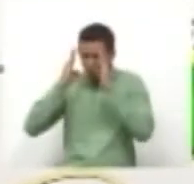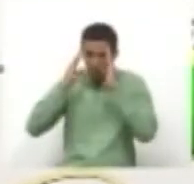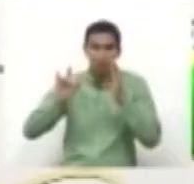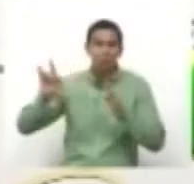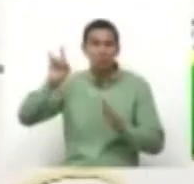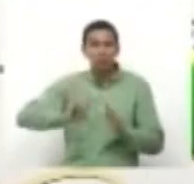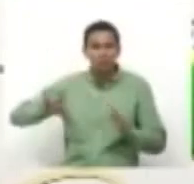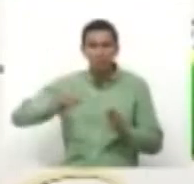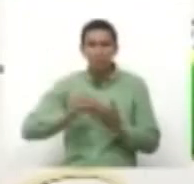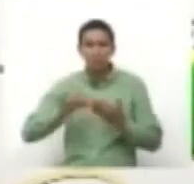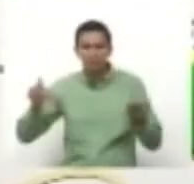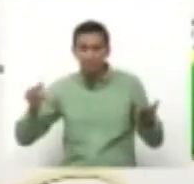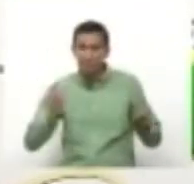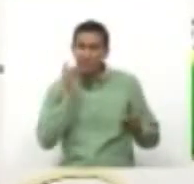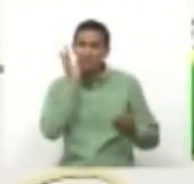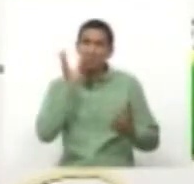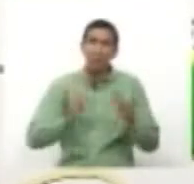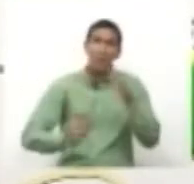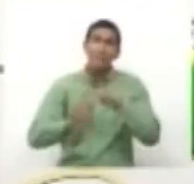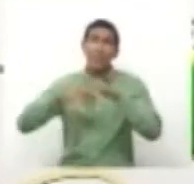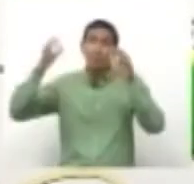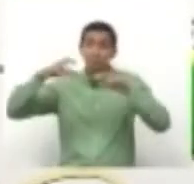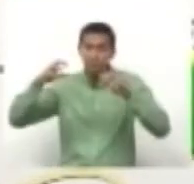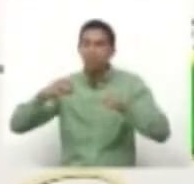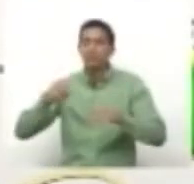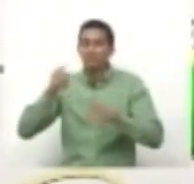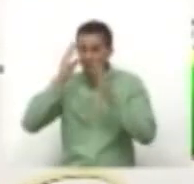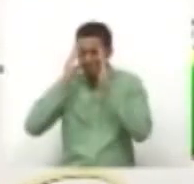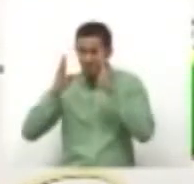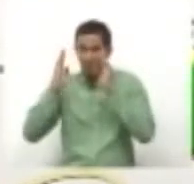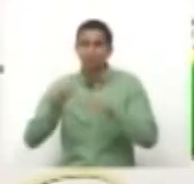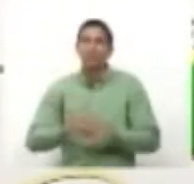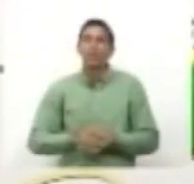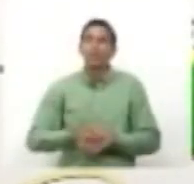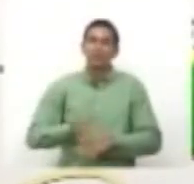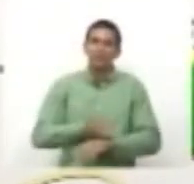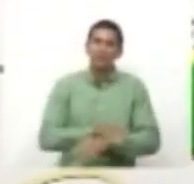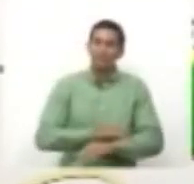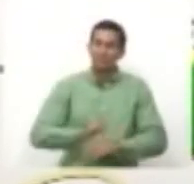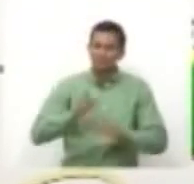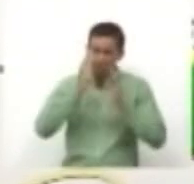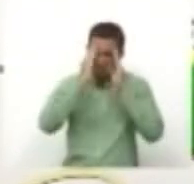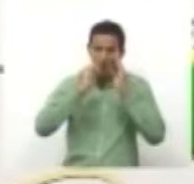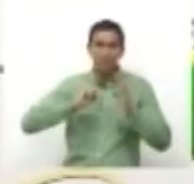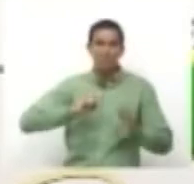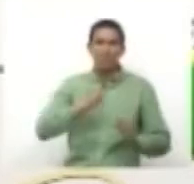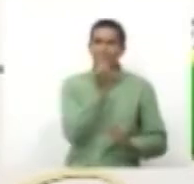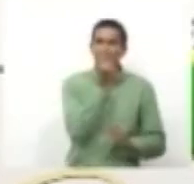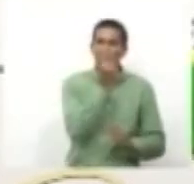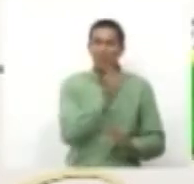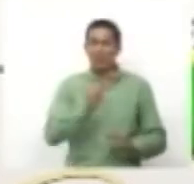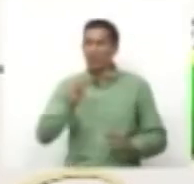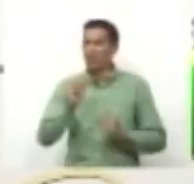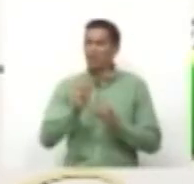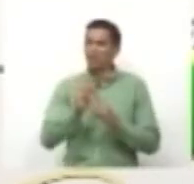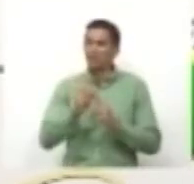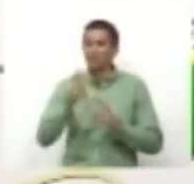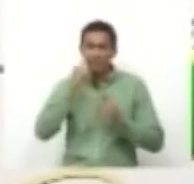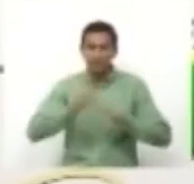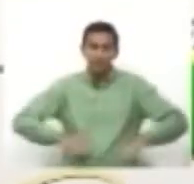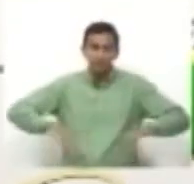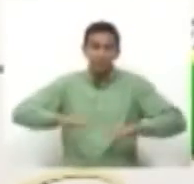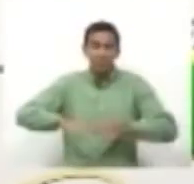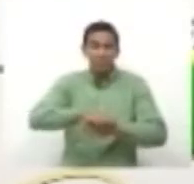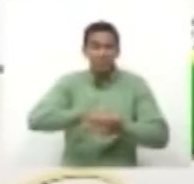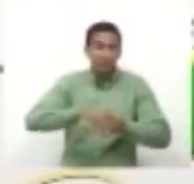que se deriven de este fenómeno. Es prioridad 1A estar preparados para todos los escenarios y diseñar